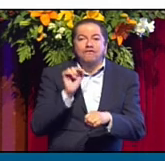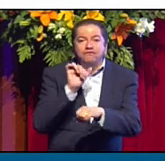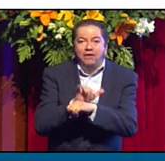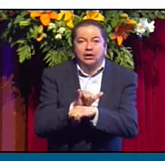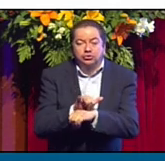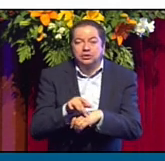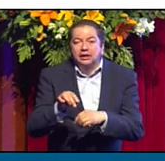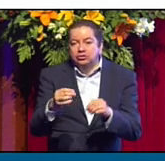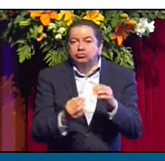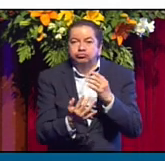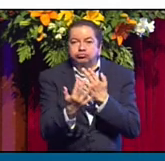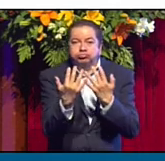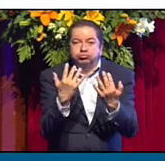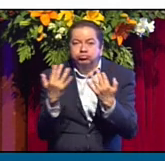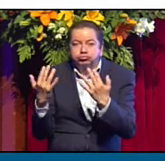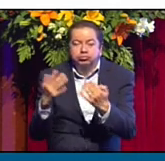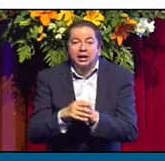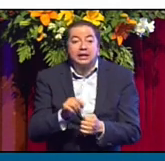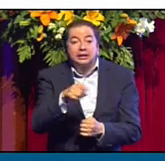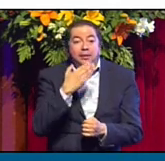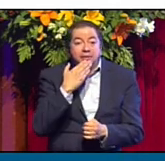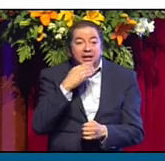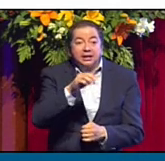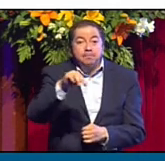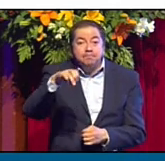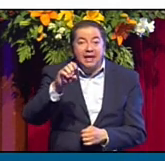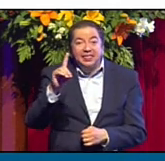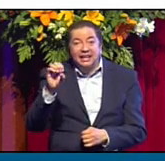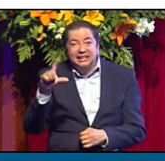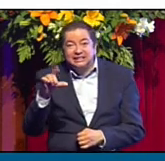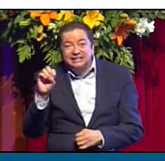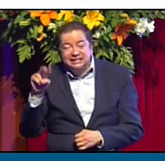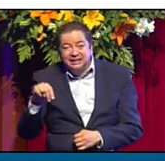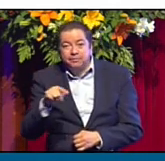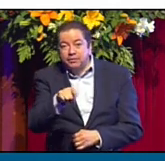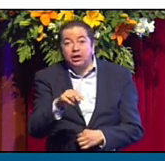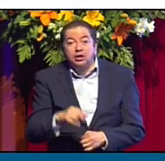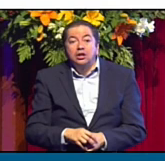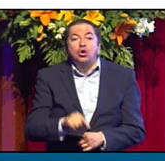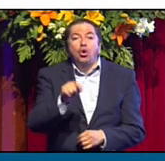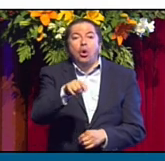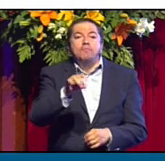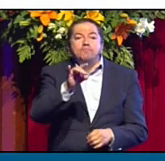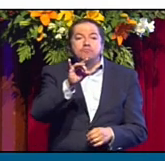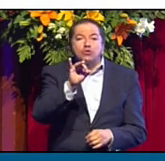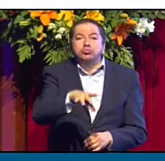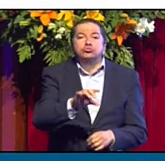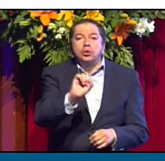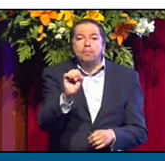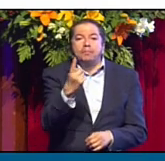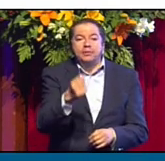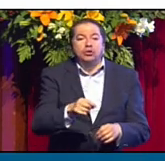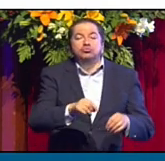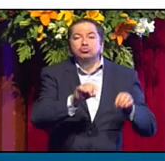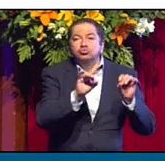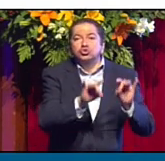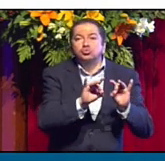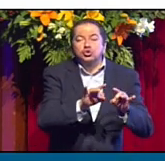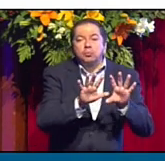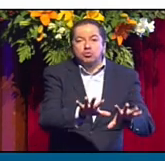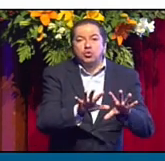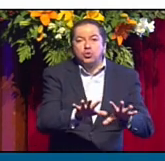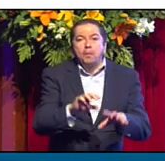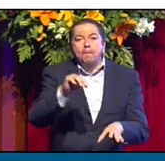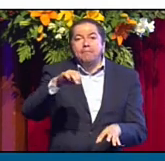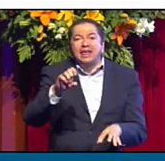una multicancha en Medellín para decirle al mundo que no debiesen tener temor en entrar a Medellín. Que